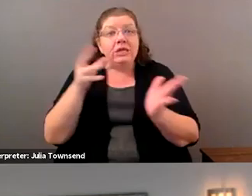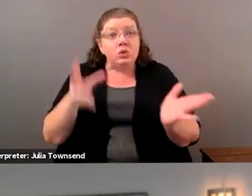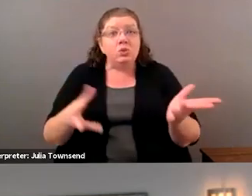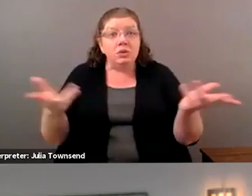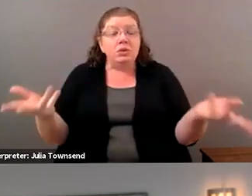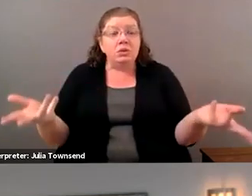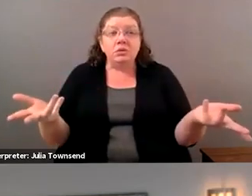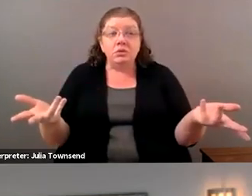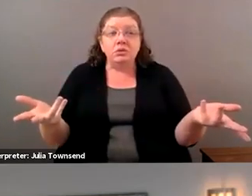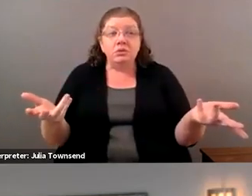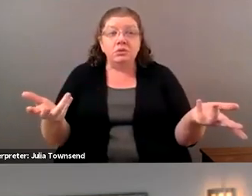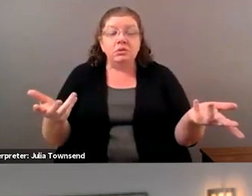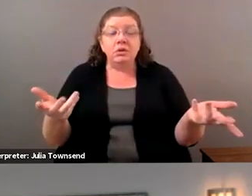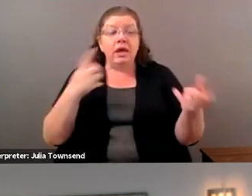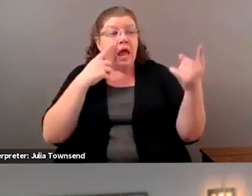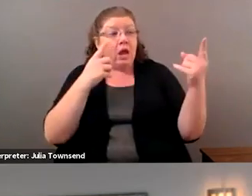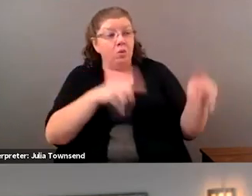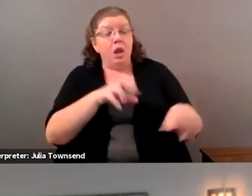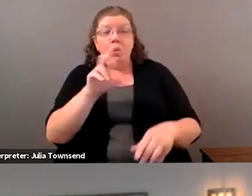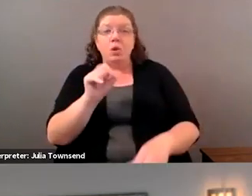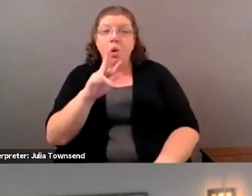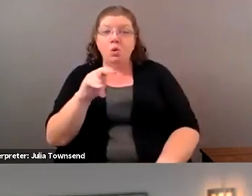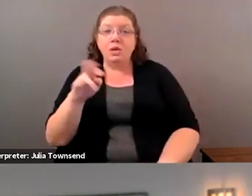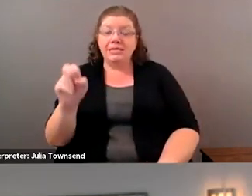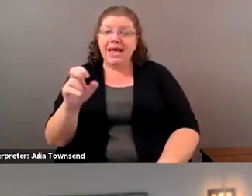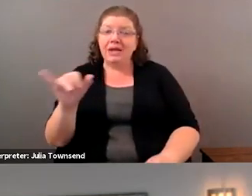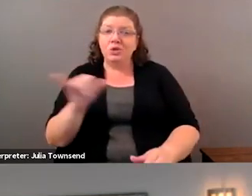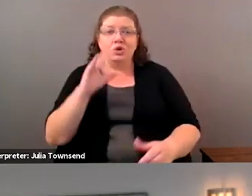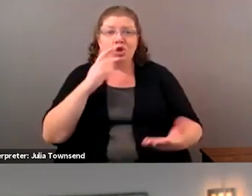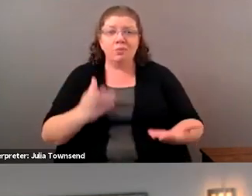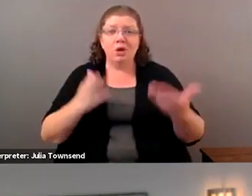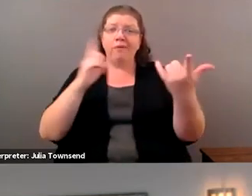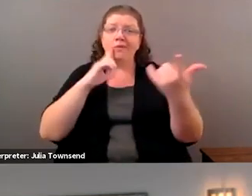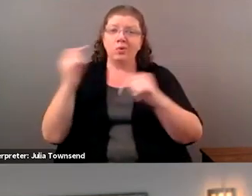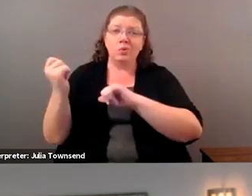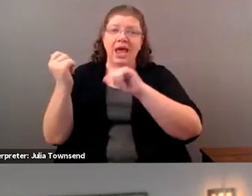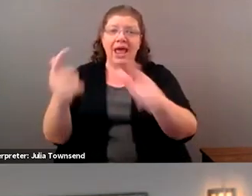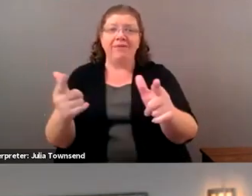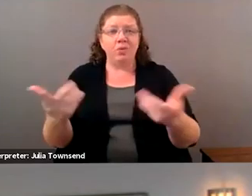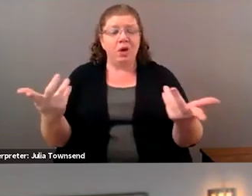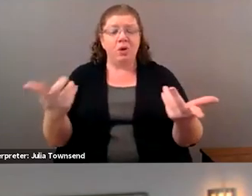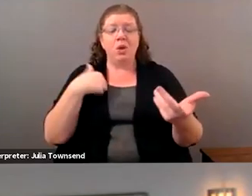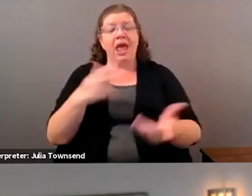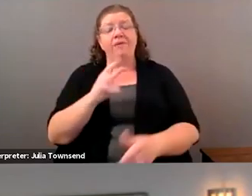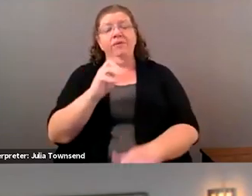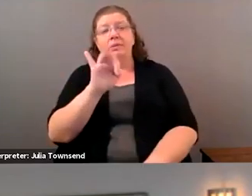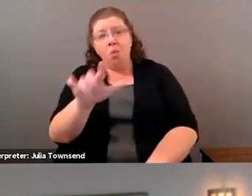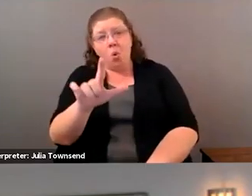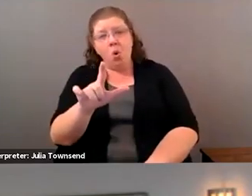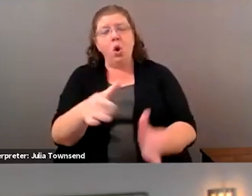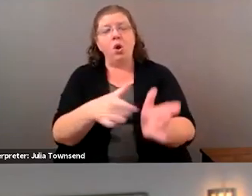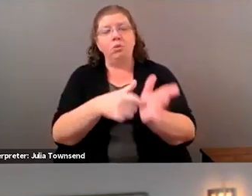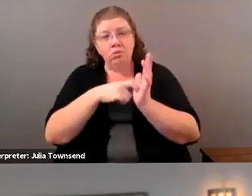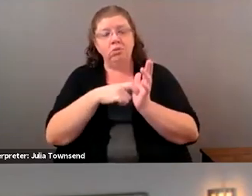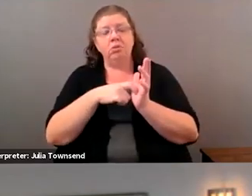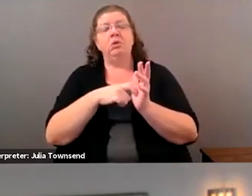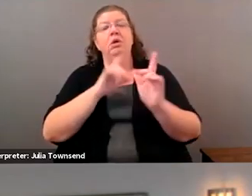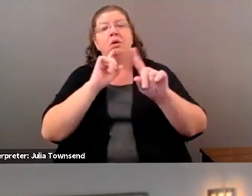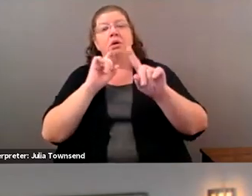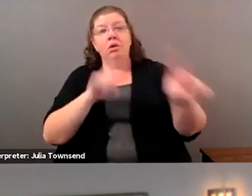realmente está de acuerdo con roe sean de que debe ofrecerse a todos porque tenemos una obligación moral ayudar a los